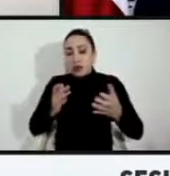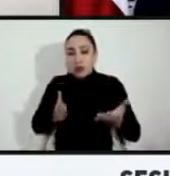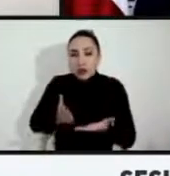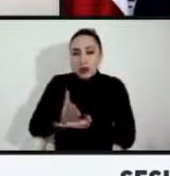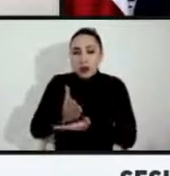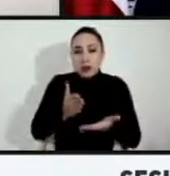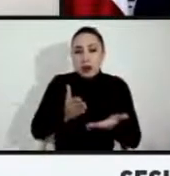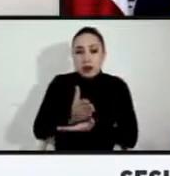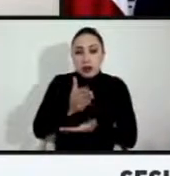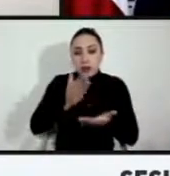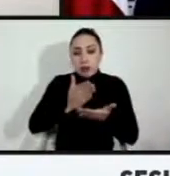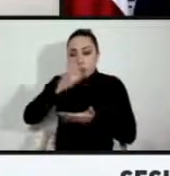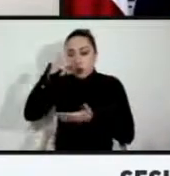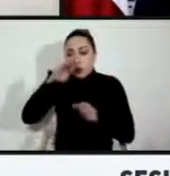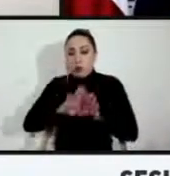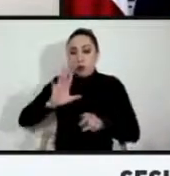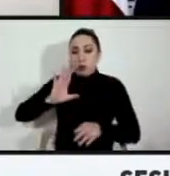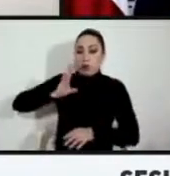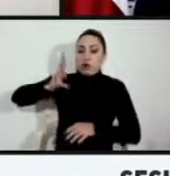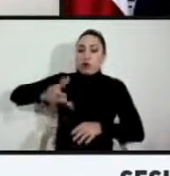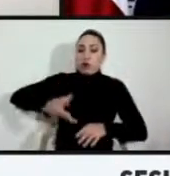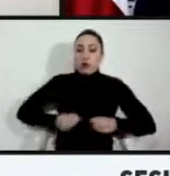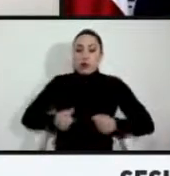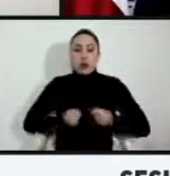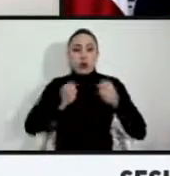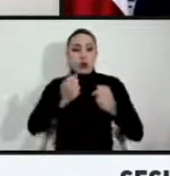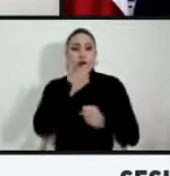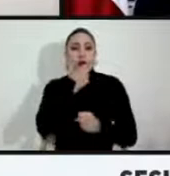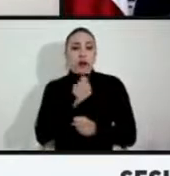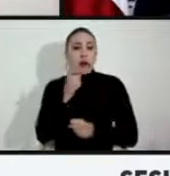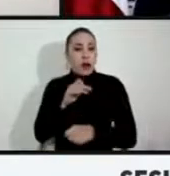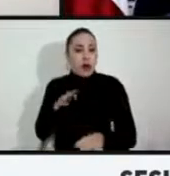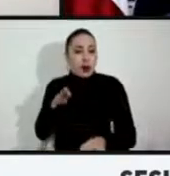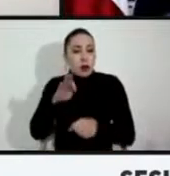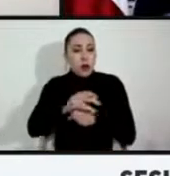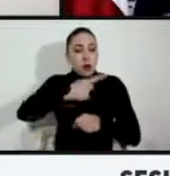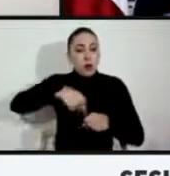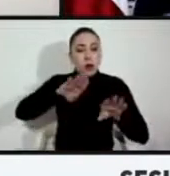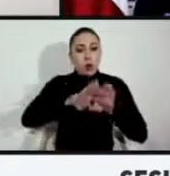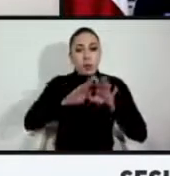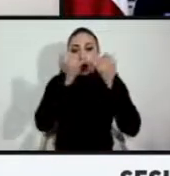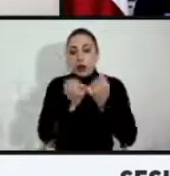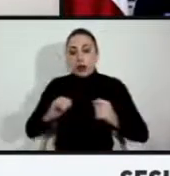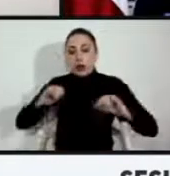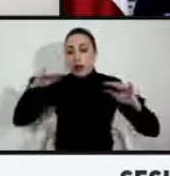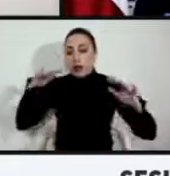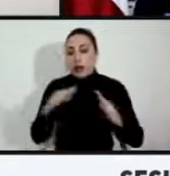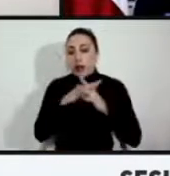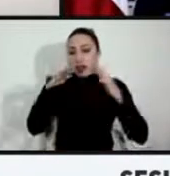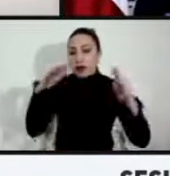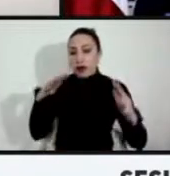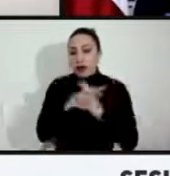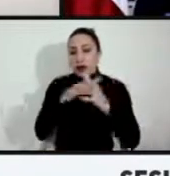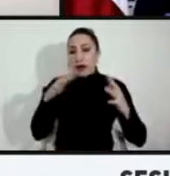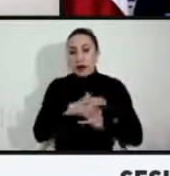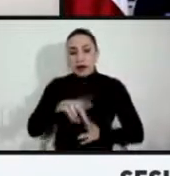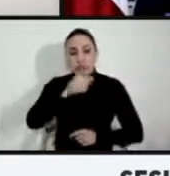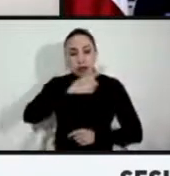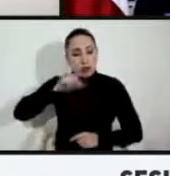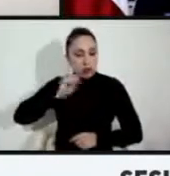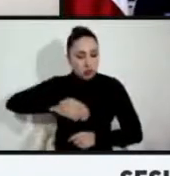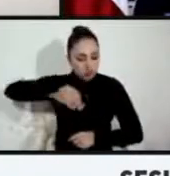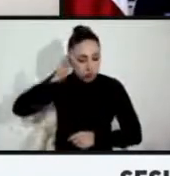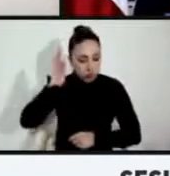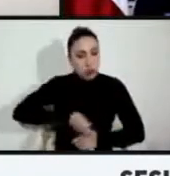femenino y que apoyaron la insurgencia en la guerra de independencia, que tomaron las armas y ofrendaron su propia vida por